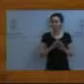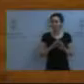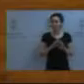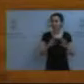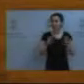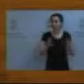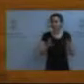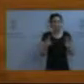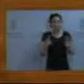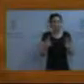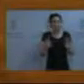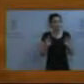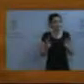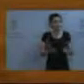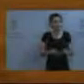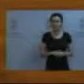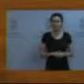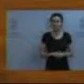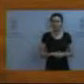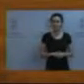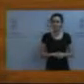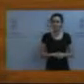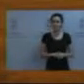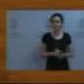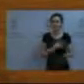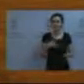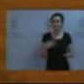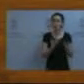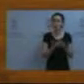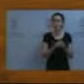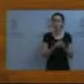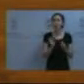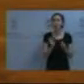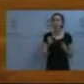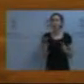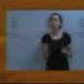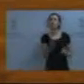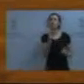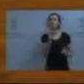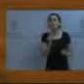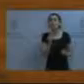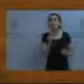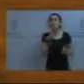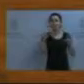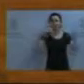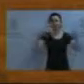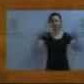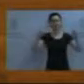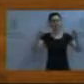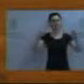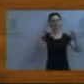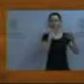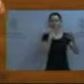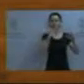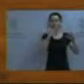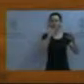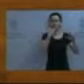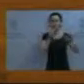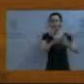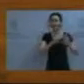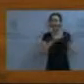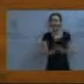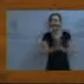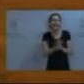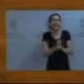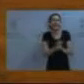publicidad y la propaganda. Quieren ustedes solos o en compañía de otros, como decía el clásico, salir en la foto y, ya sabe, echarse unas risas.